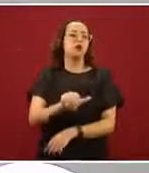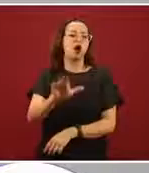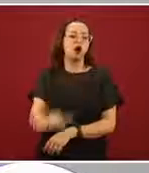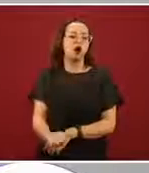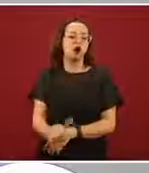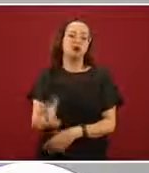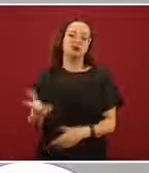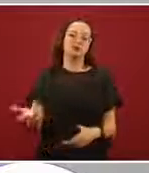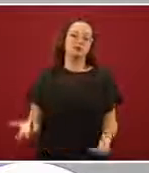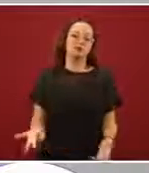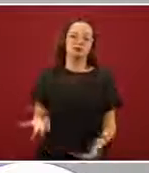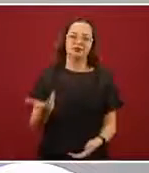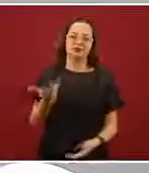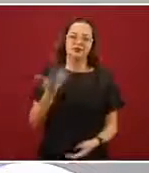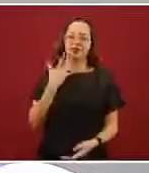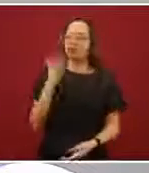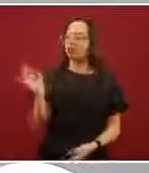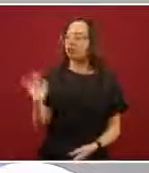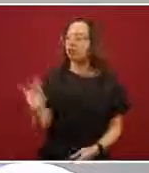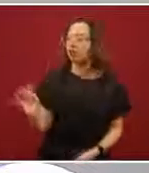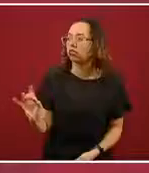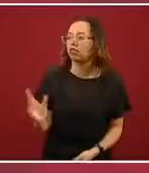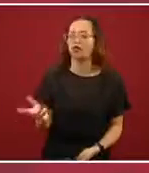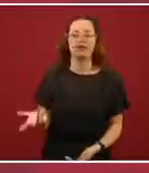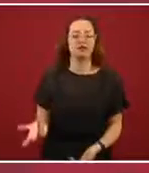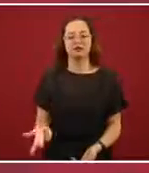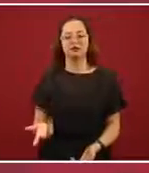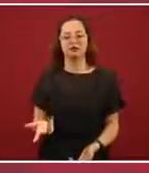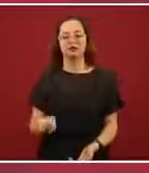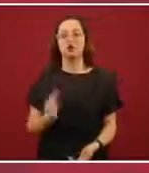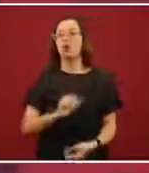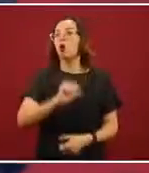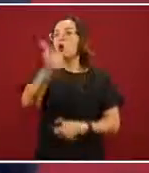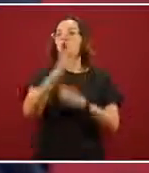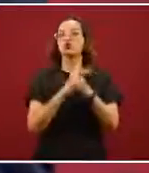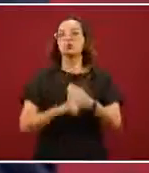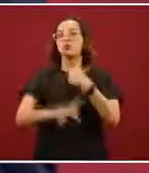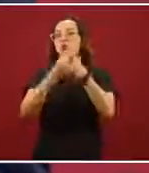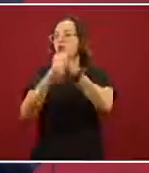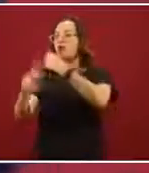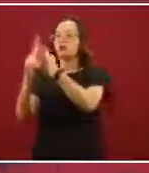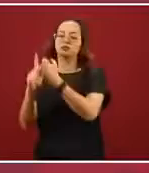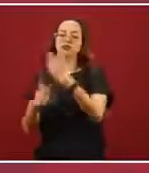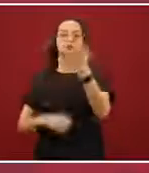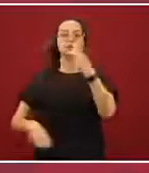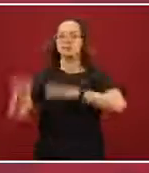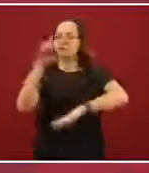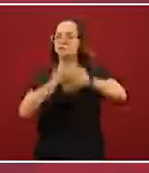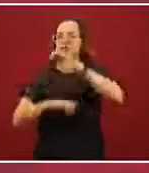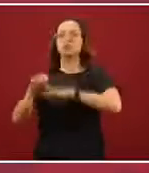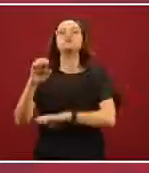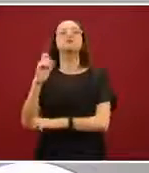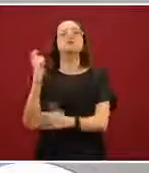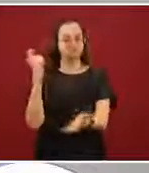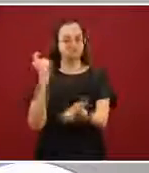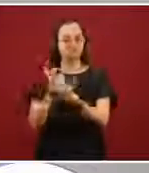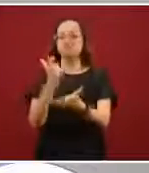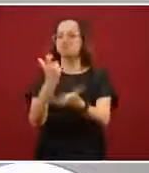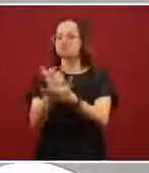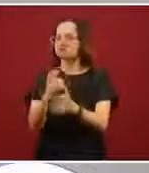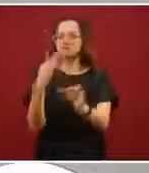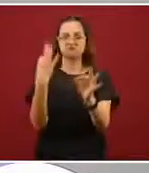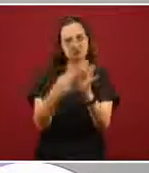No es poca cosa, esto no sucedía en otros países. Grandes empresas, corporaciones,